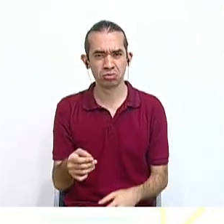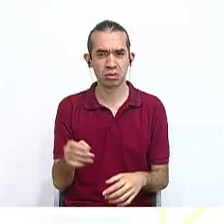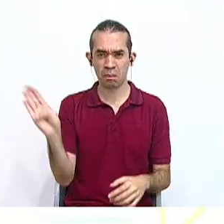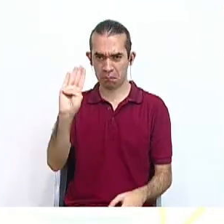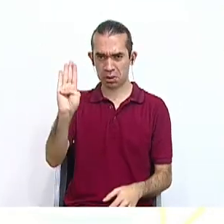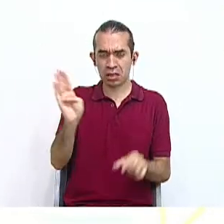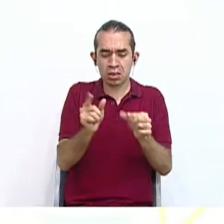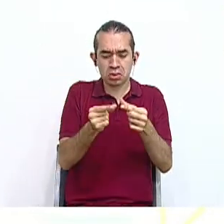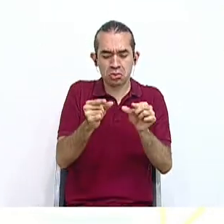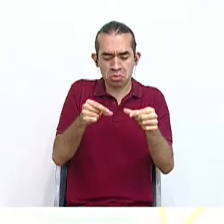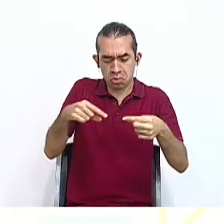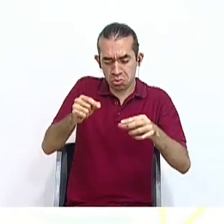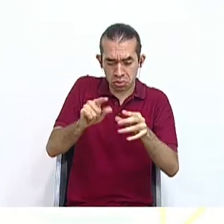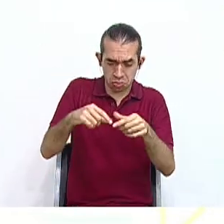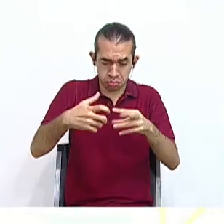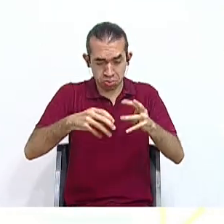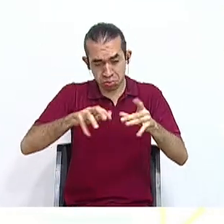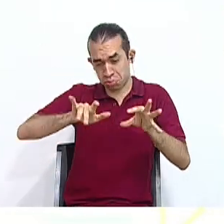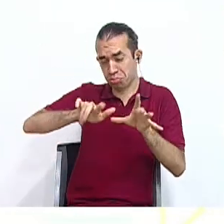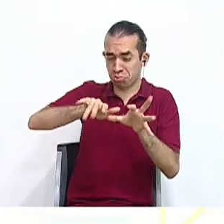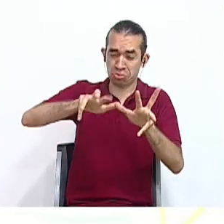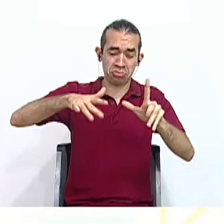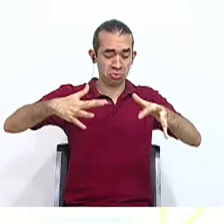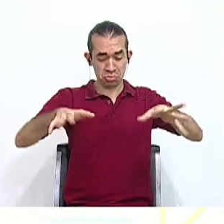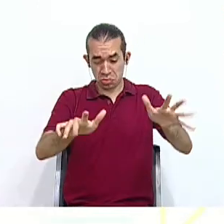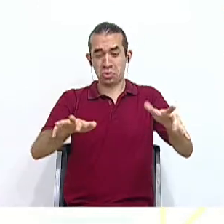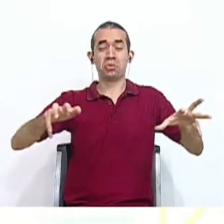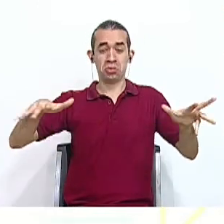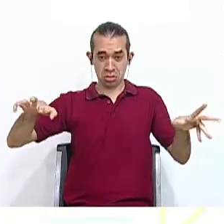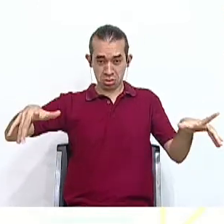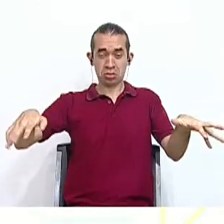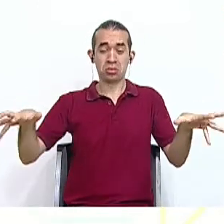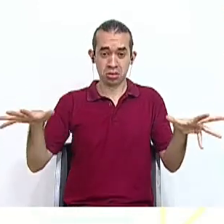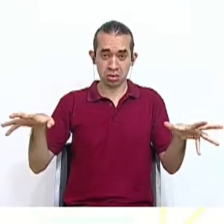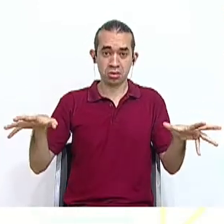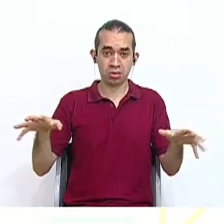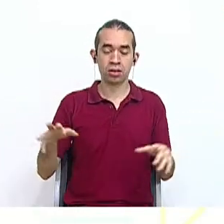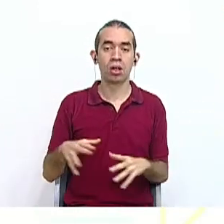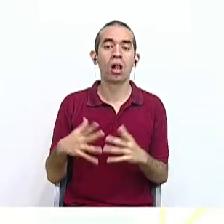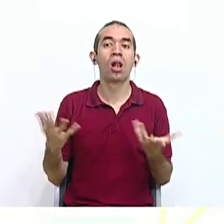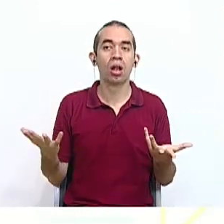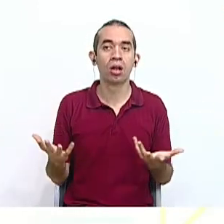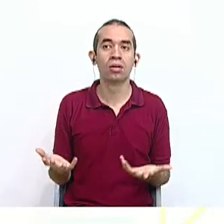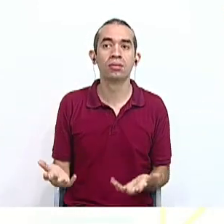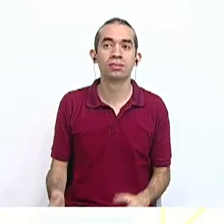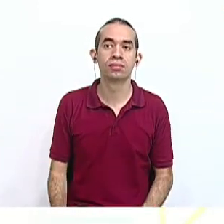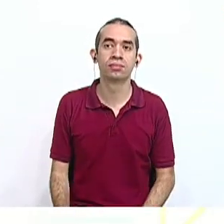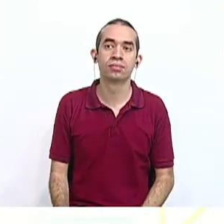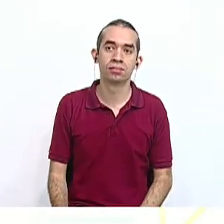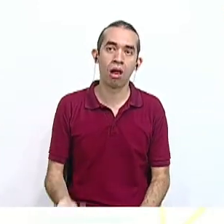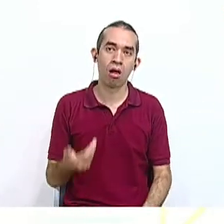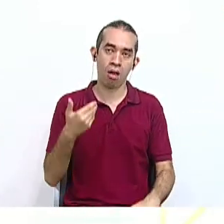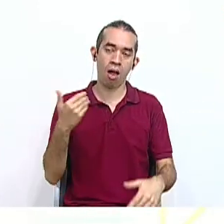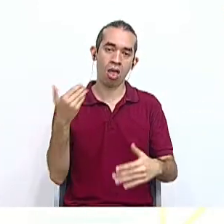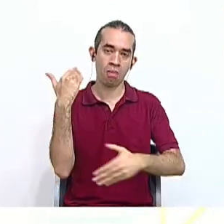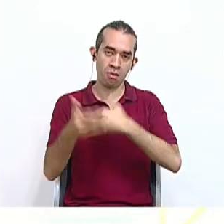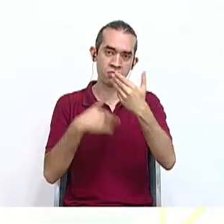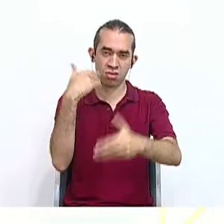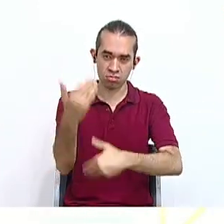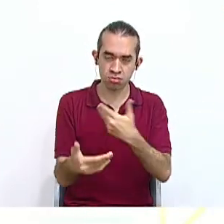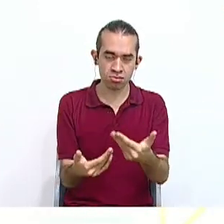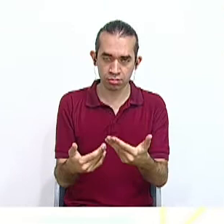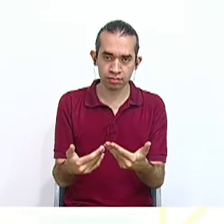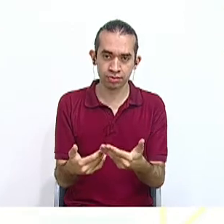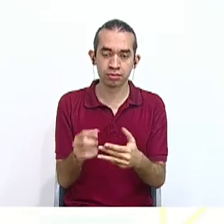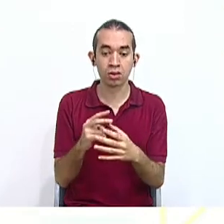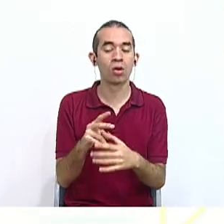bacterias? El crecimiento bacteriano de una bacteria hay un proceso ahí. Y ese proceso